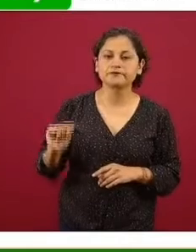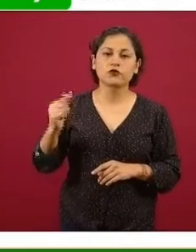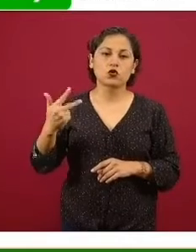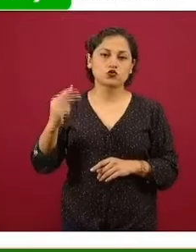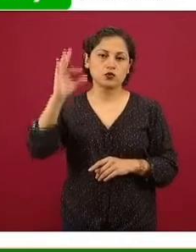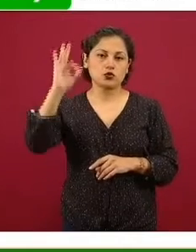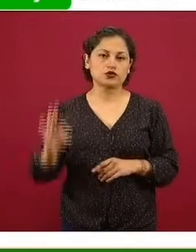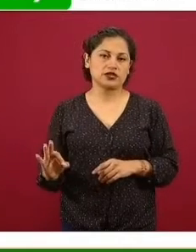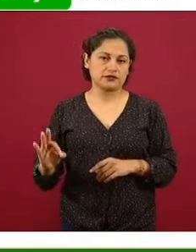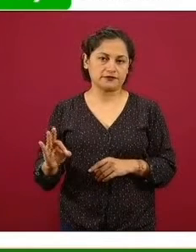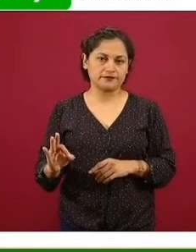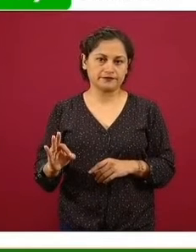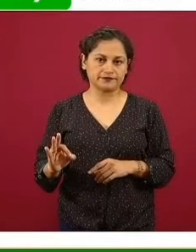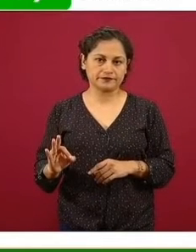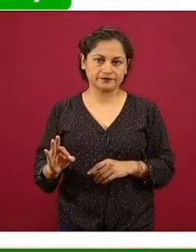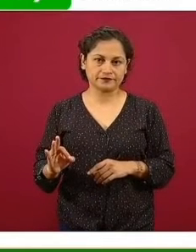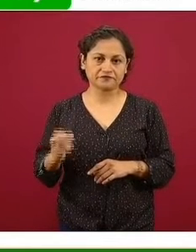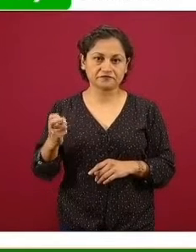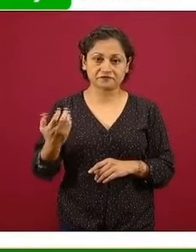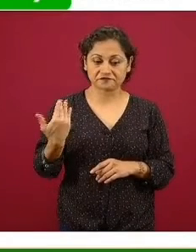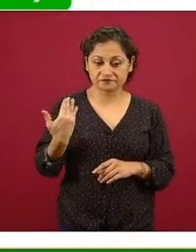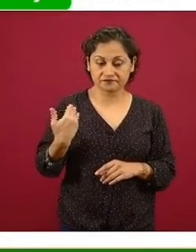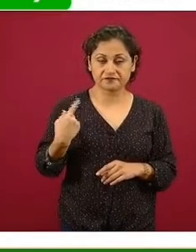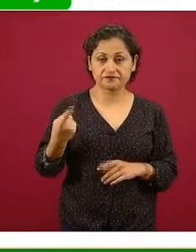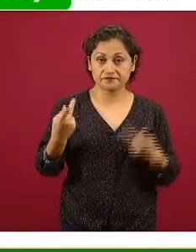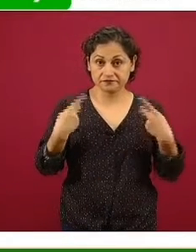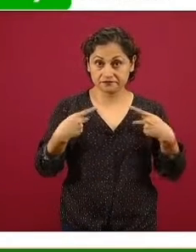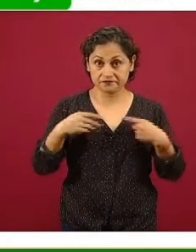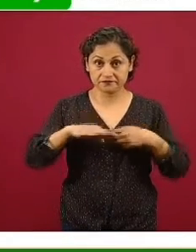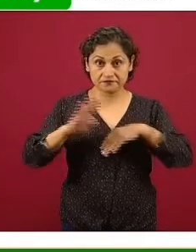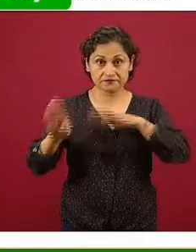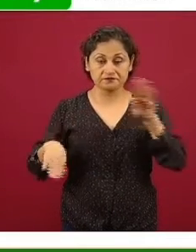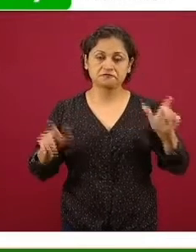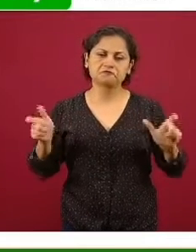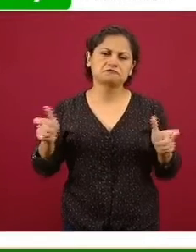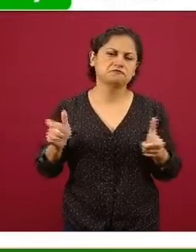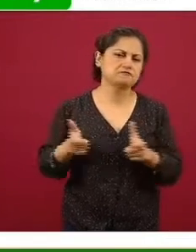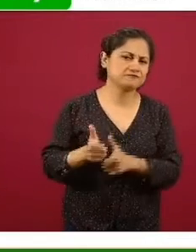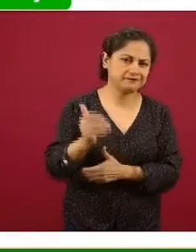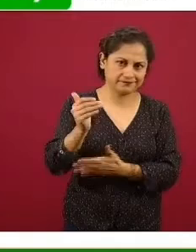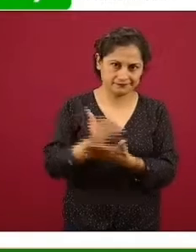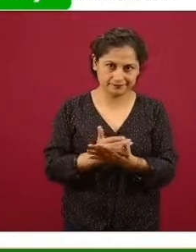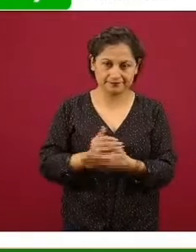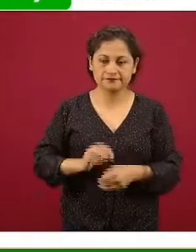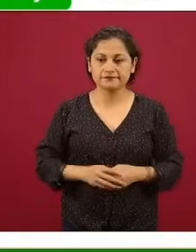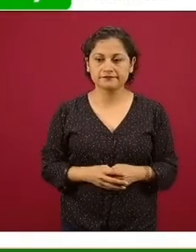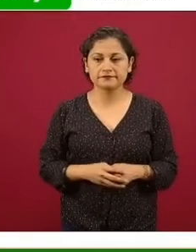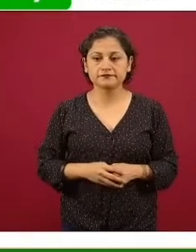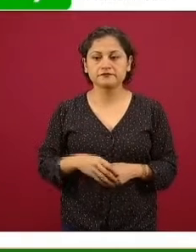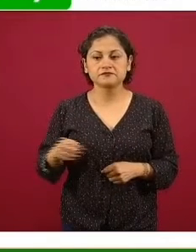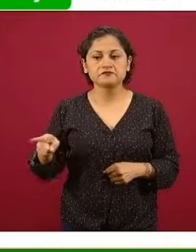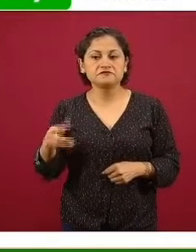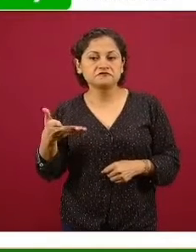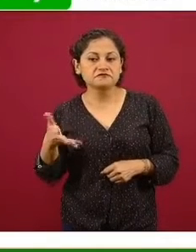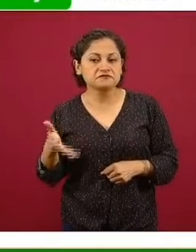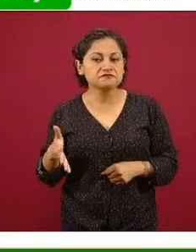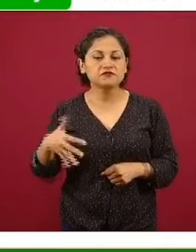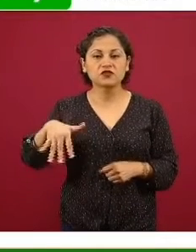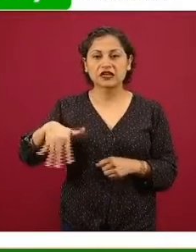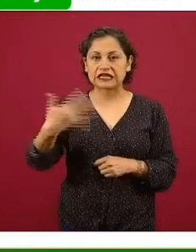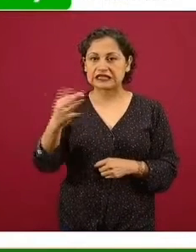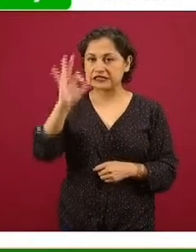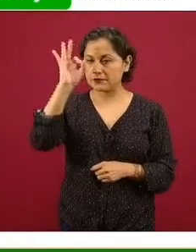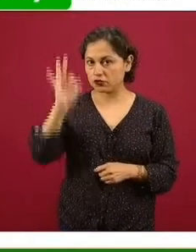que han ocurrido en las últimas, la disminución de las últimas 2 semanas que se han medido. Aquí los casos activos estimados son del